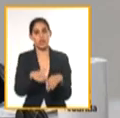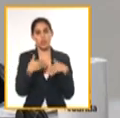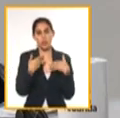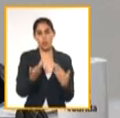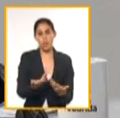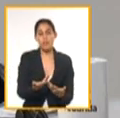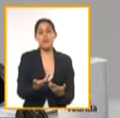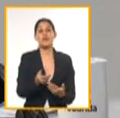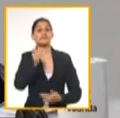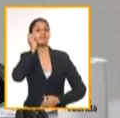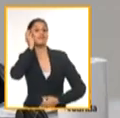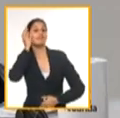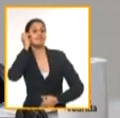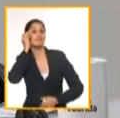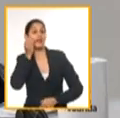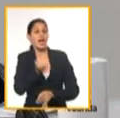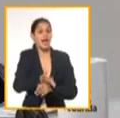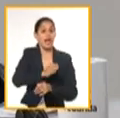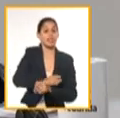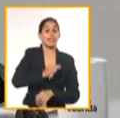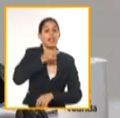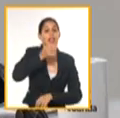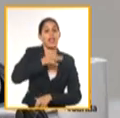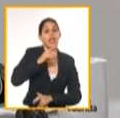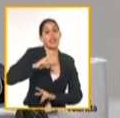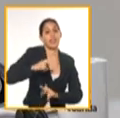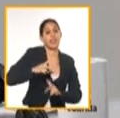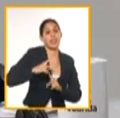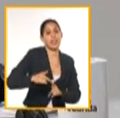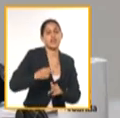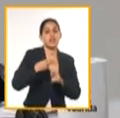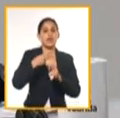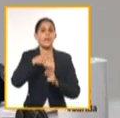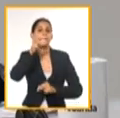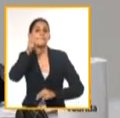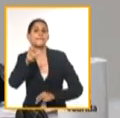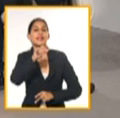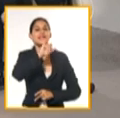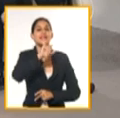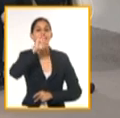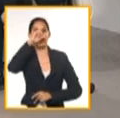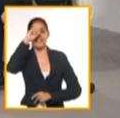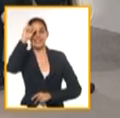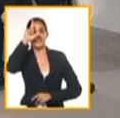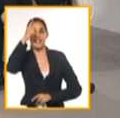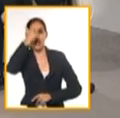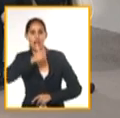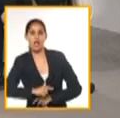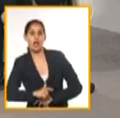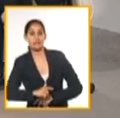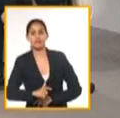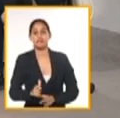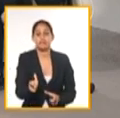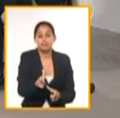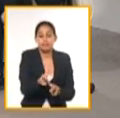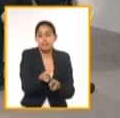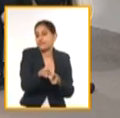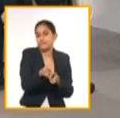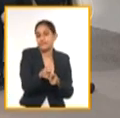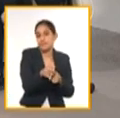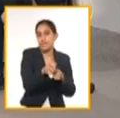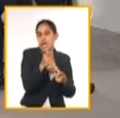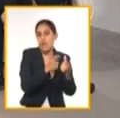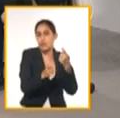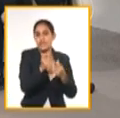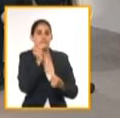islas, como se venía hablando acá. O sea, a partir de las islas donde se priorizan los puntos vitales, los objetivos vitales, siempre se